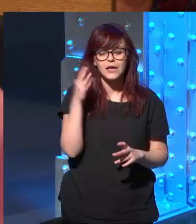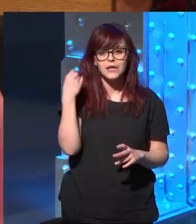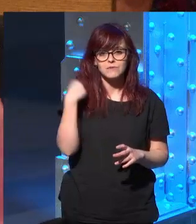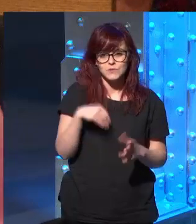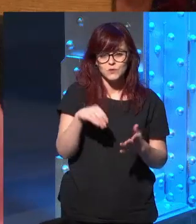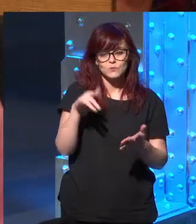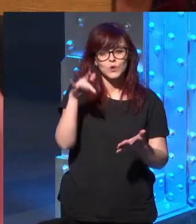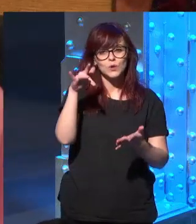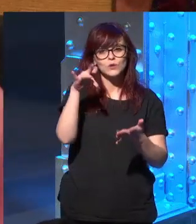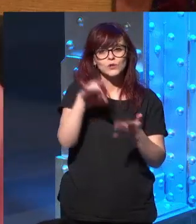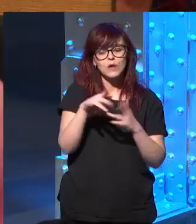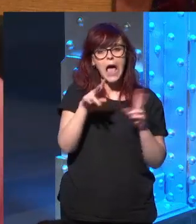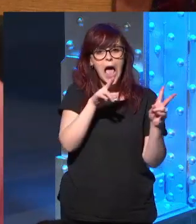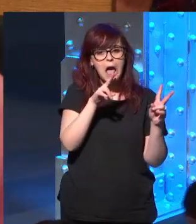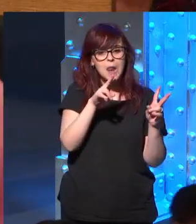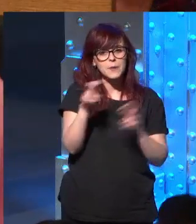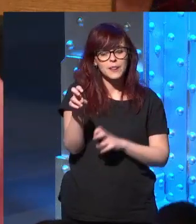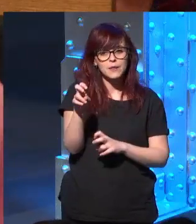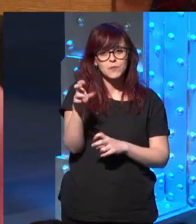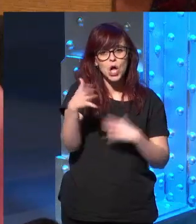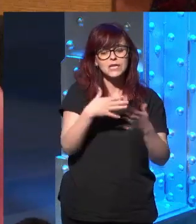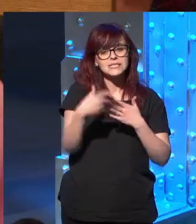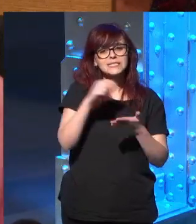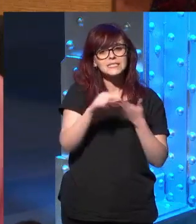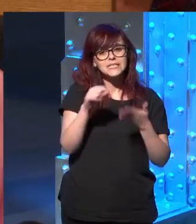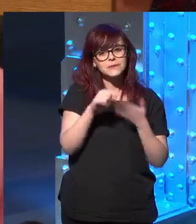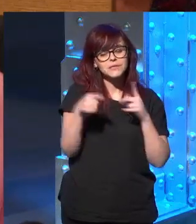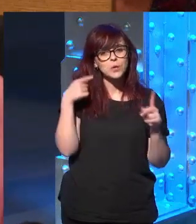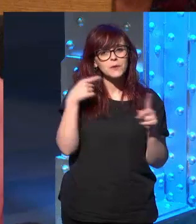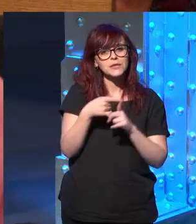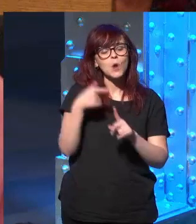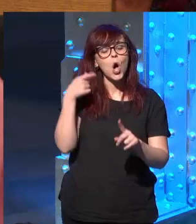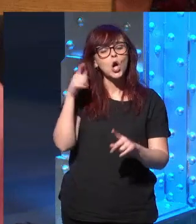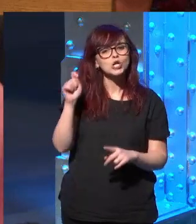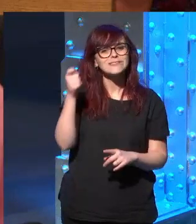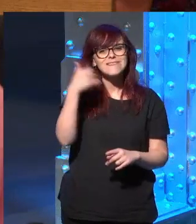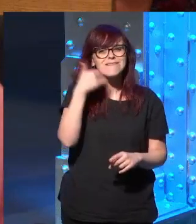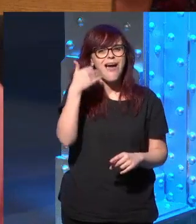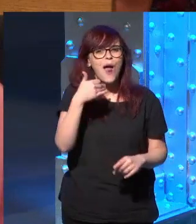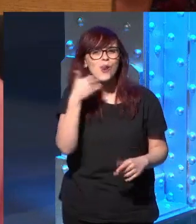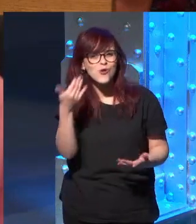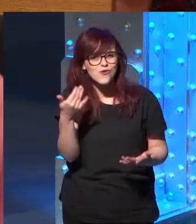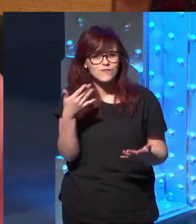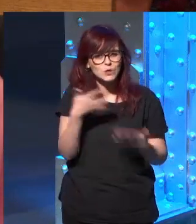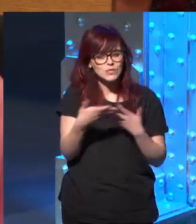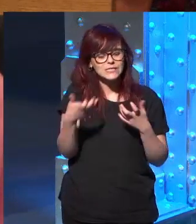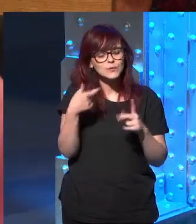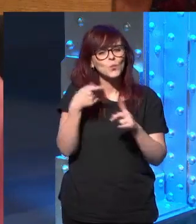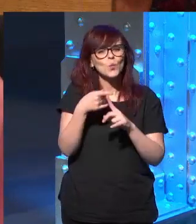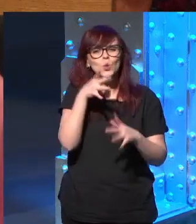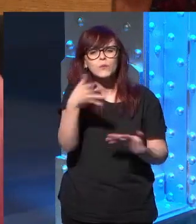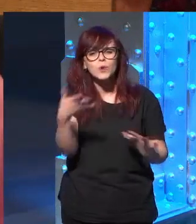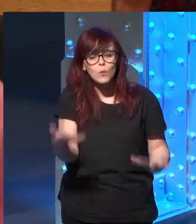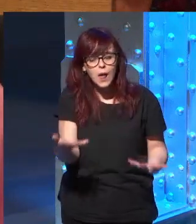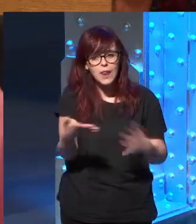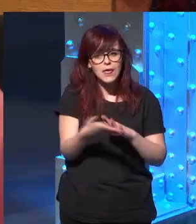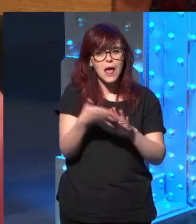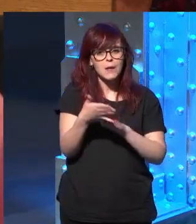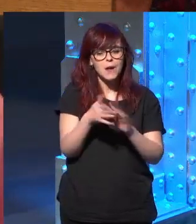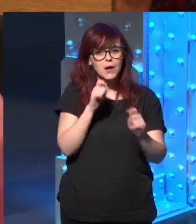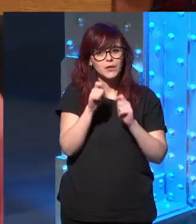principio, que dice que escribes para conseguir algo. Y leí en una entrevista que hablabas un poco de